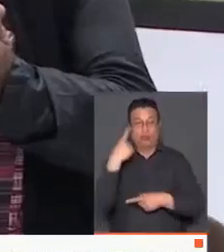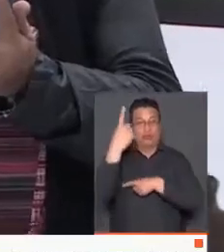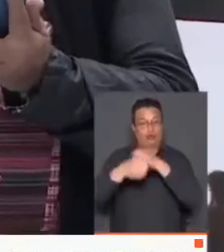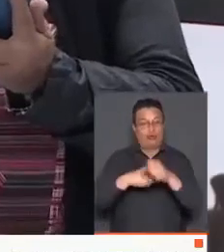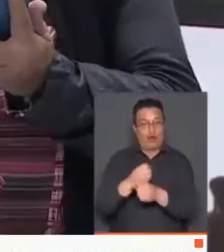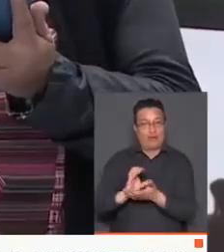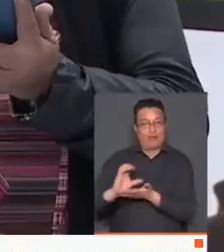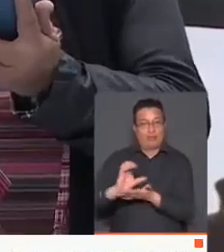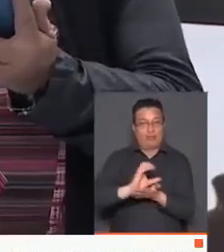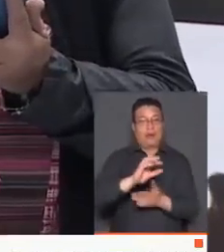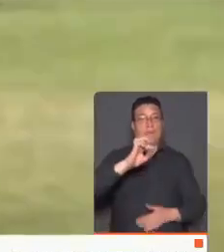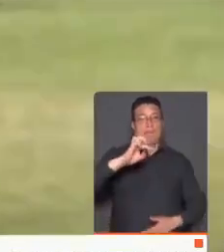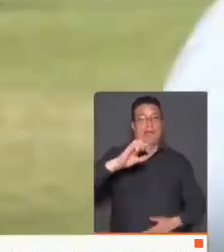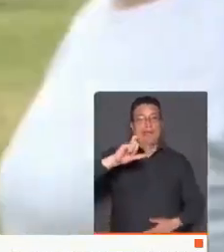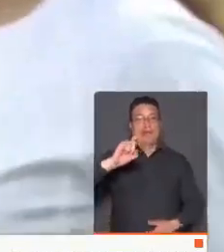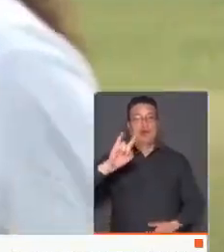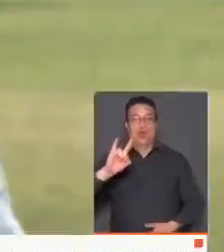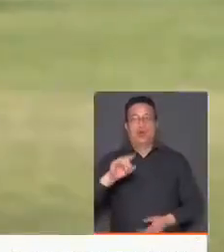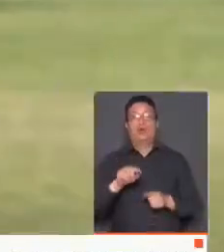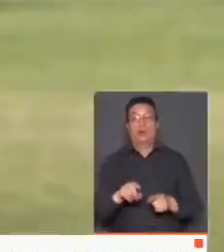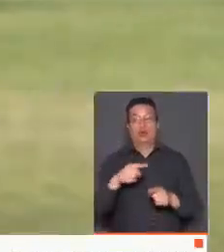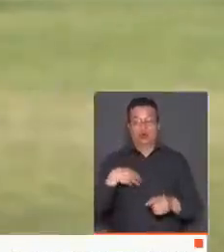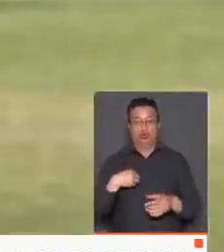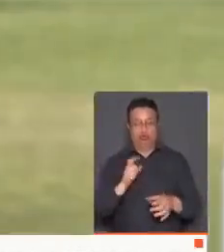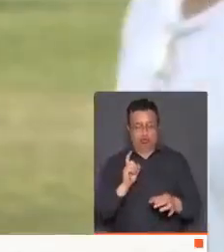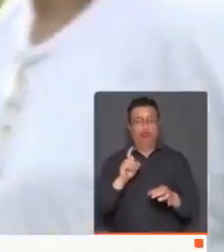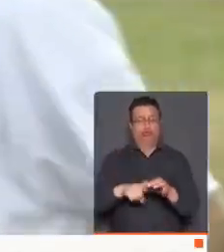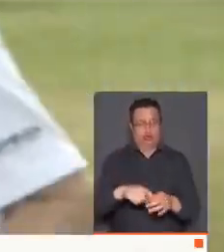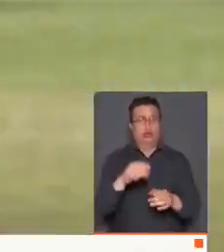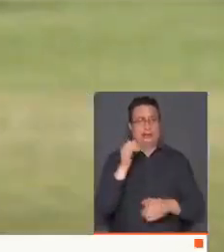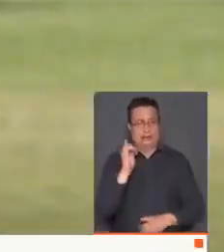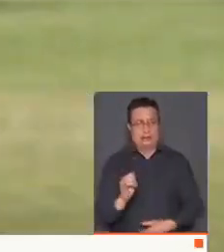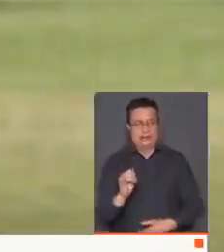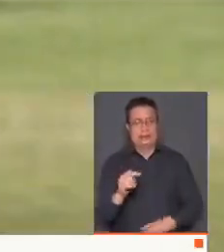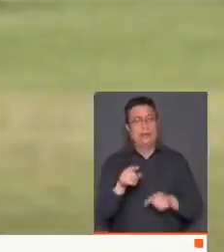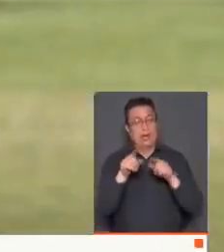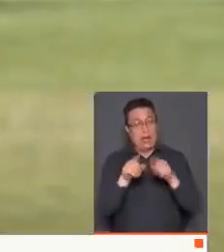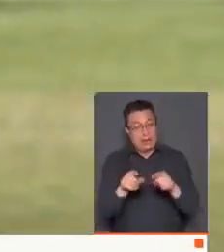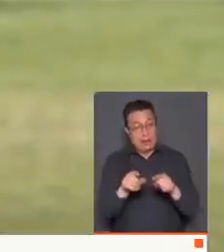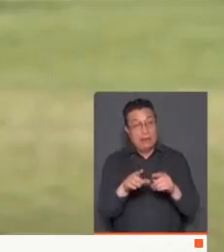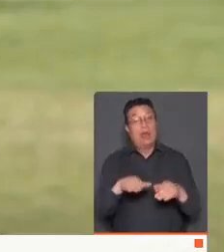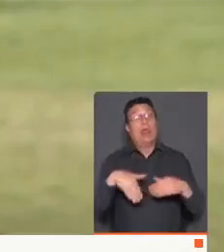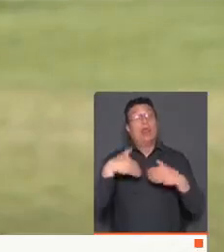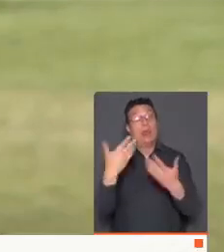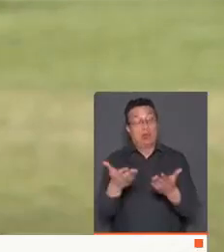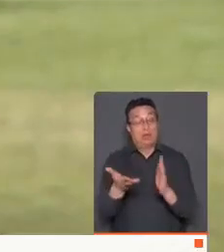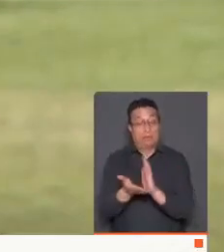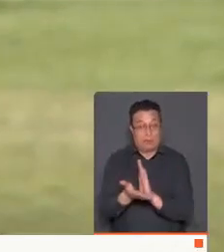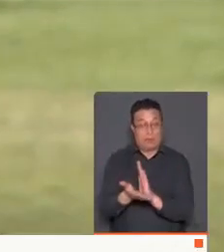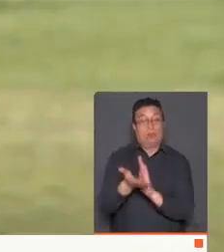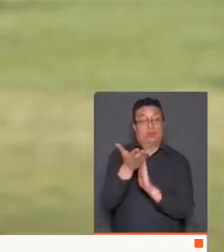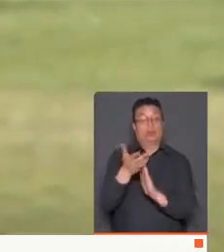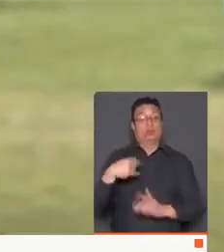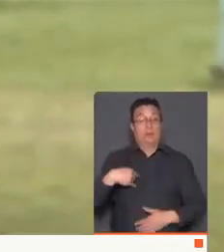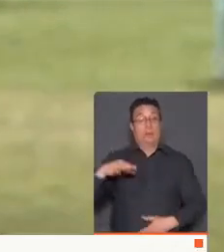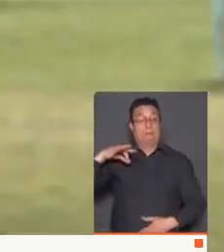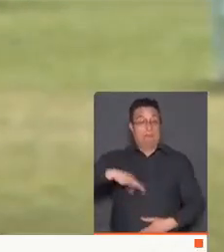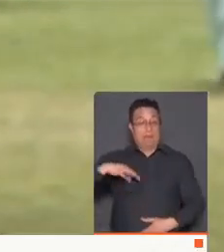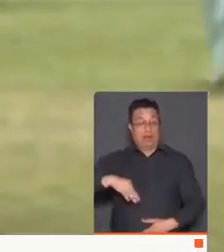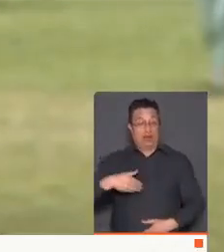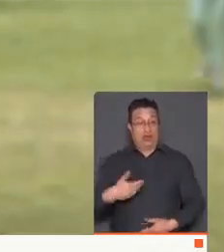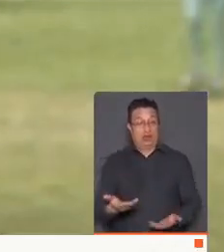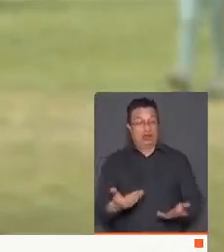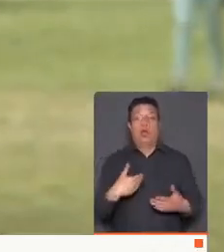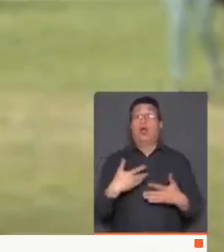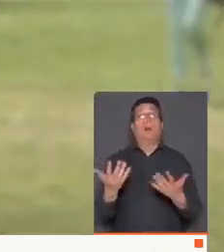la pgv hice una inscripción Sí y de ahí me aumentaron mi pensión por